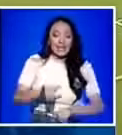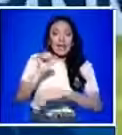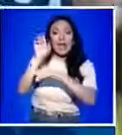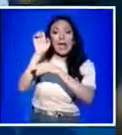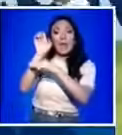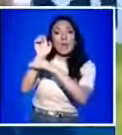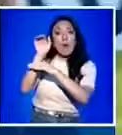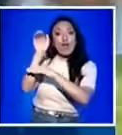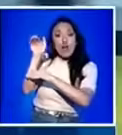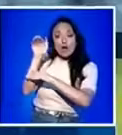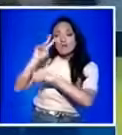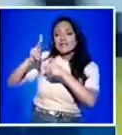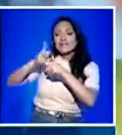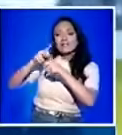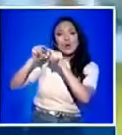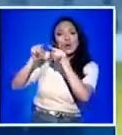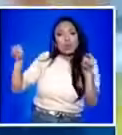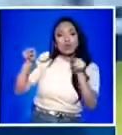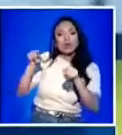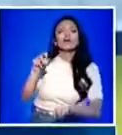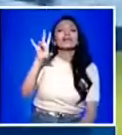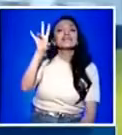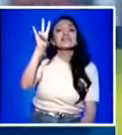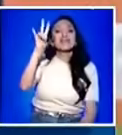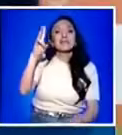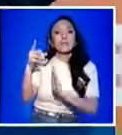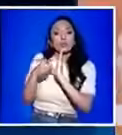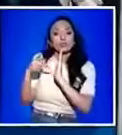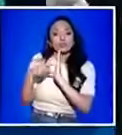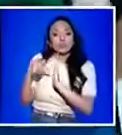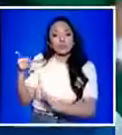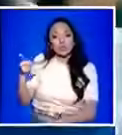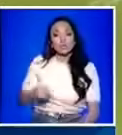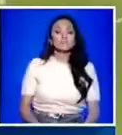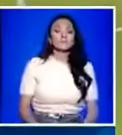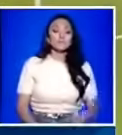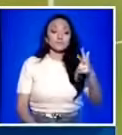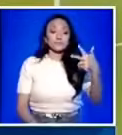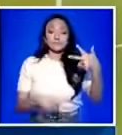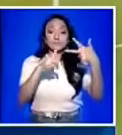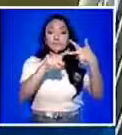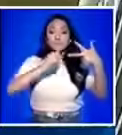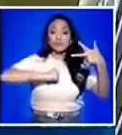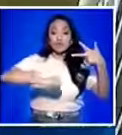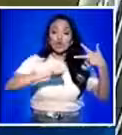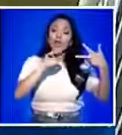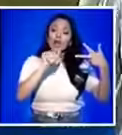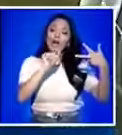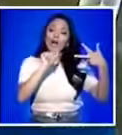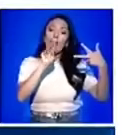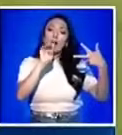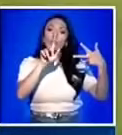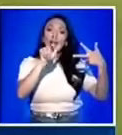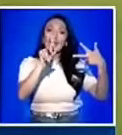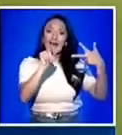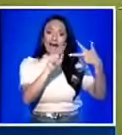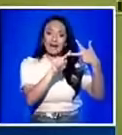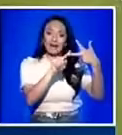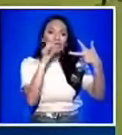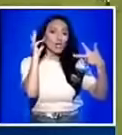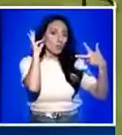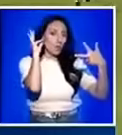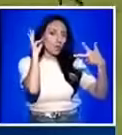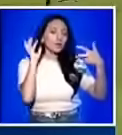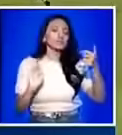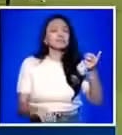grupo con 7 unidades. Domenica Arboleda marcaba la tercera conquista y era goleada hasta esa altura en el